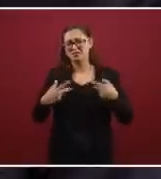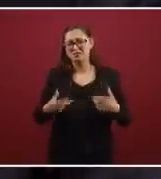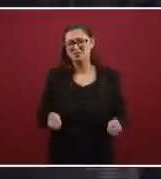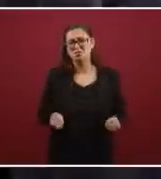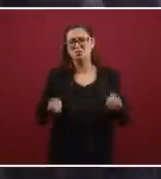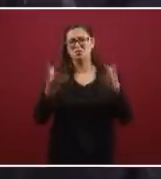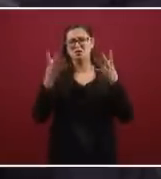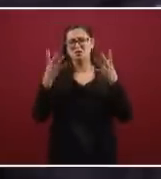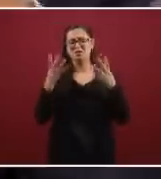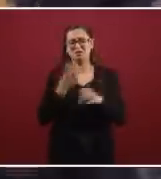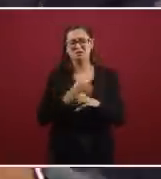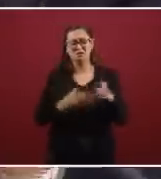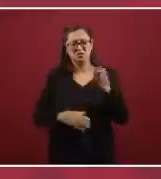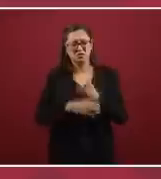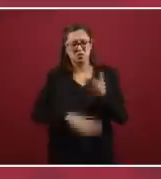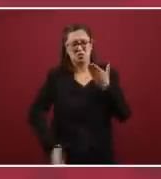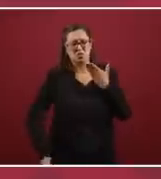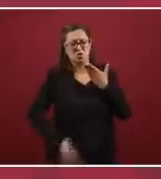Voy a estar